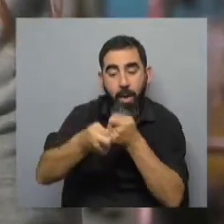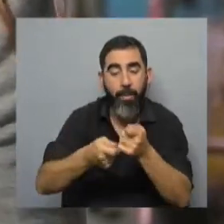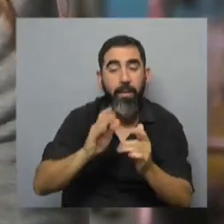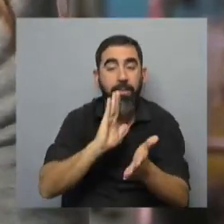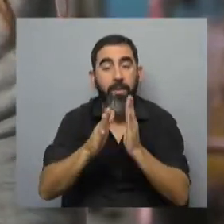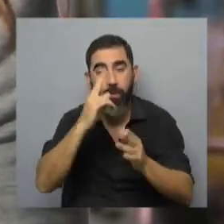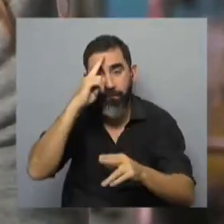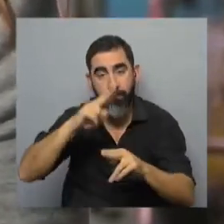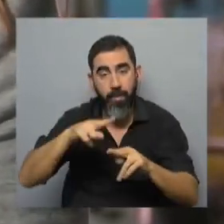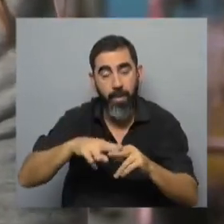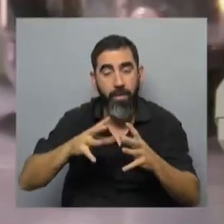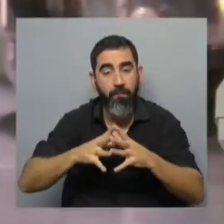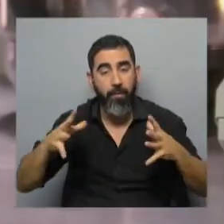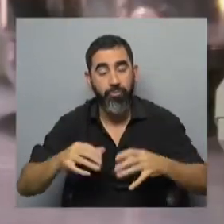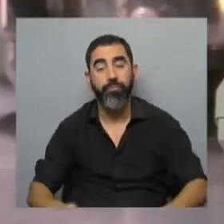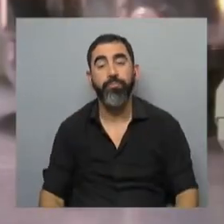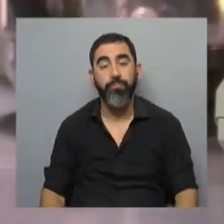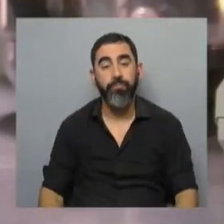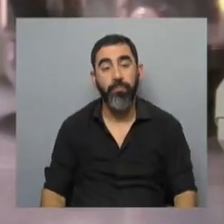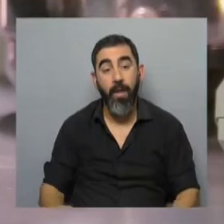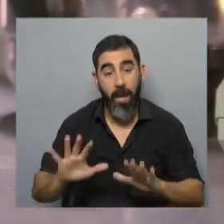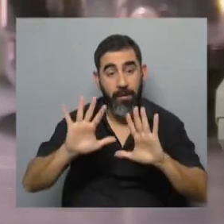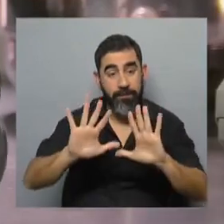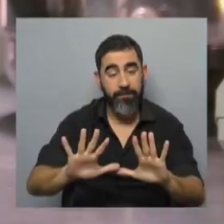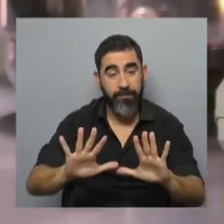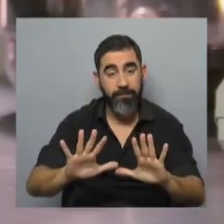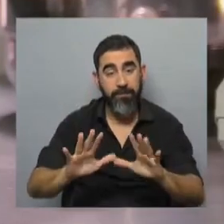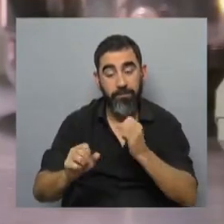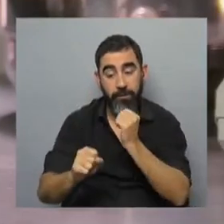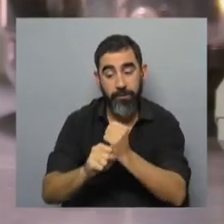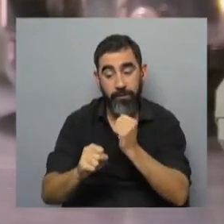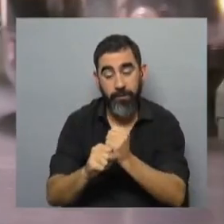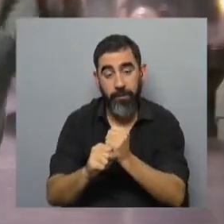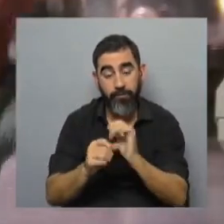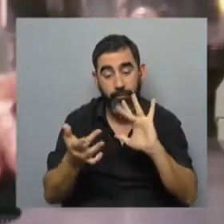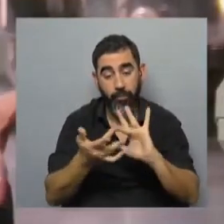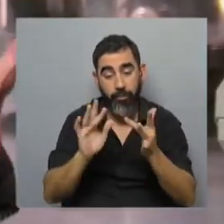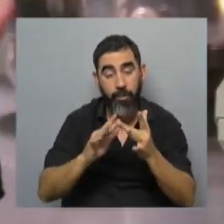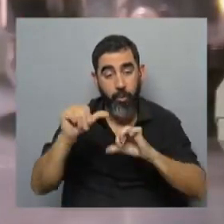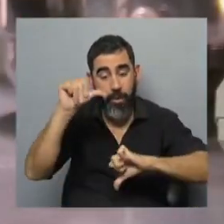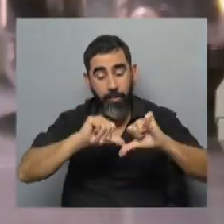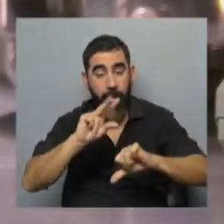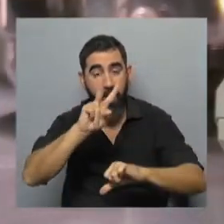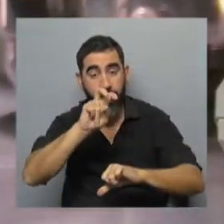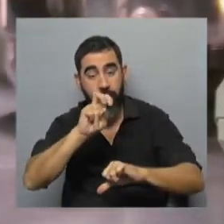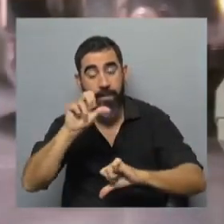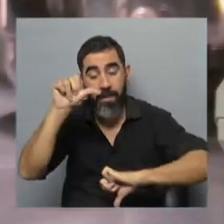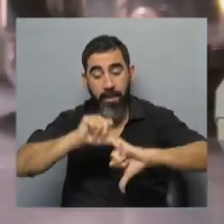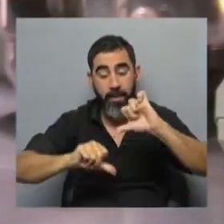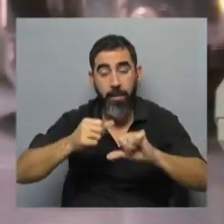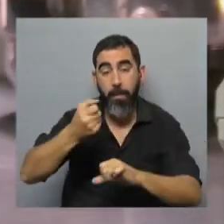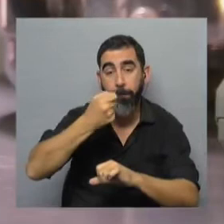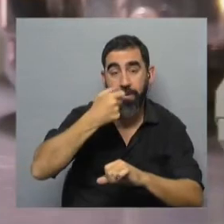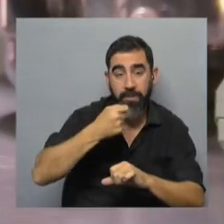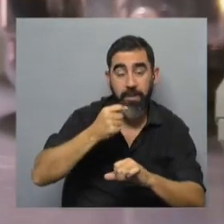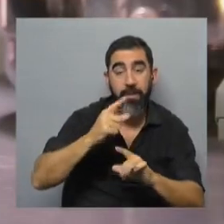tratamiento de enfermedades inflamatorias. De esta forma, nuestro trabajo vincula la química verde con la química medicinal